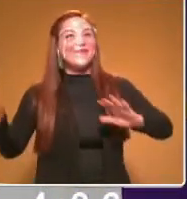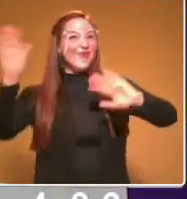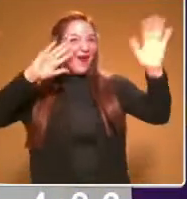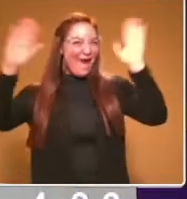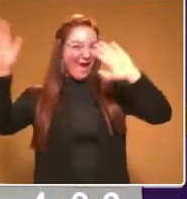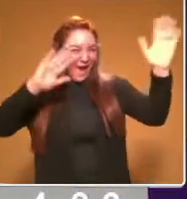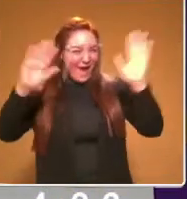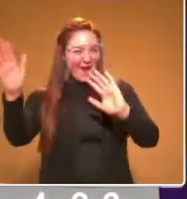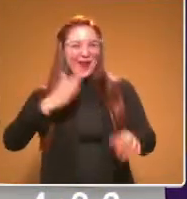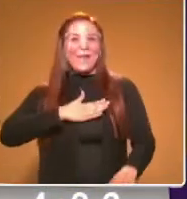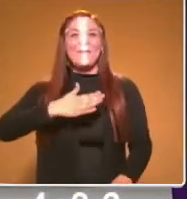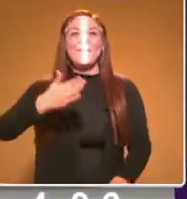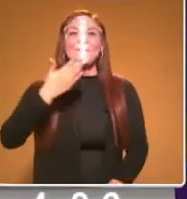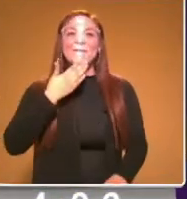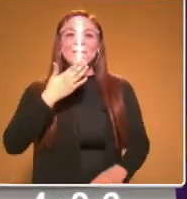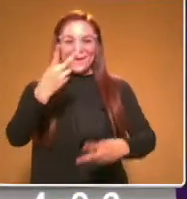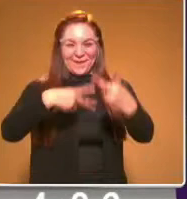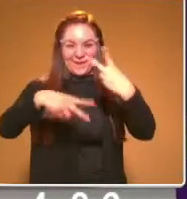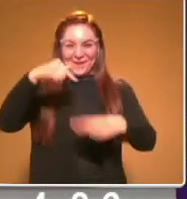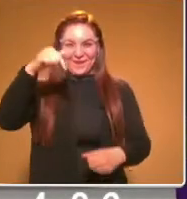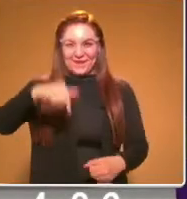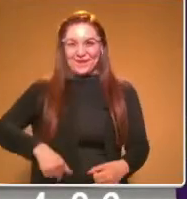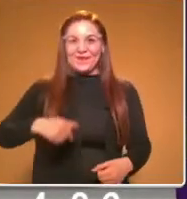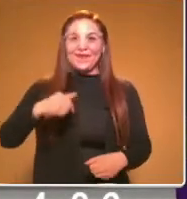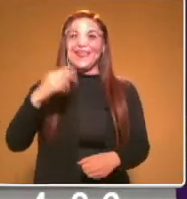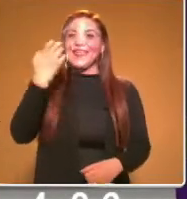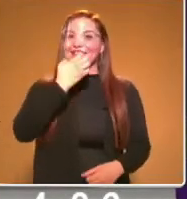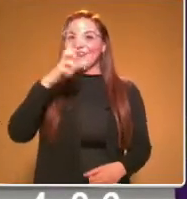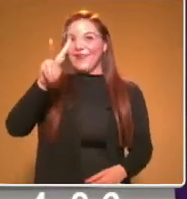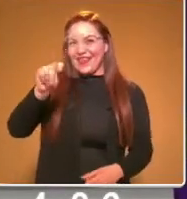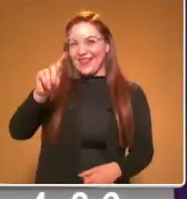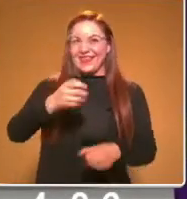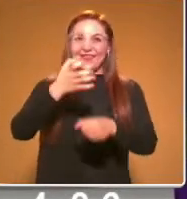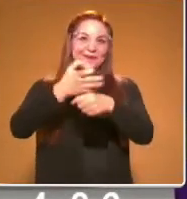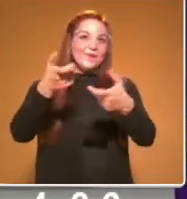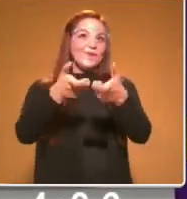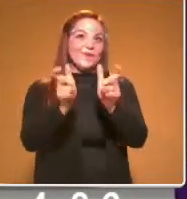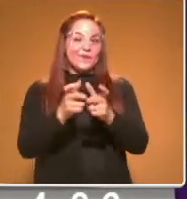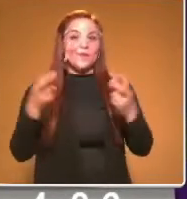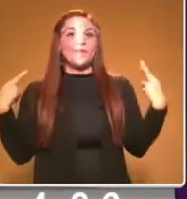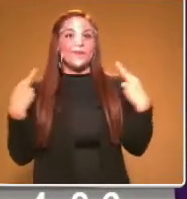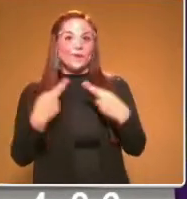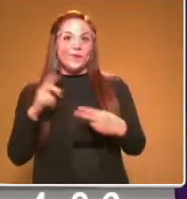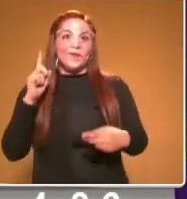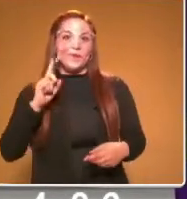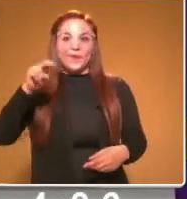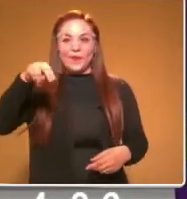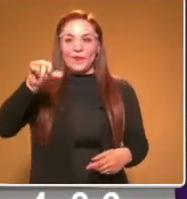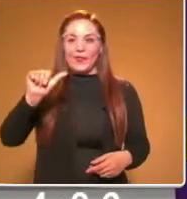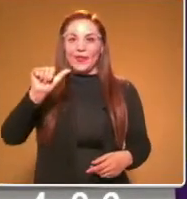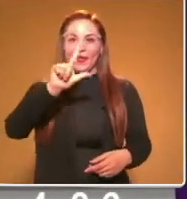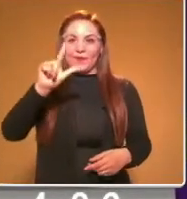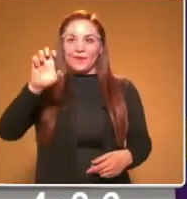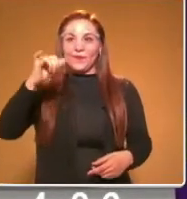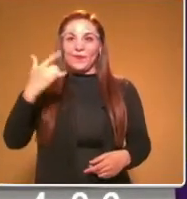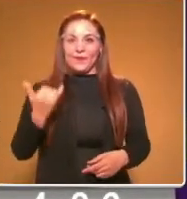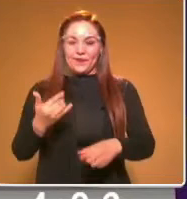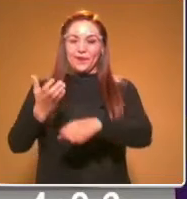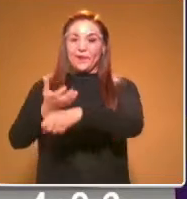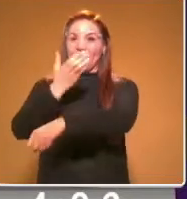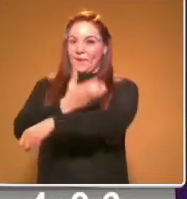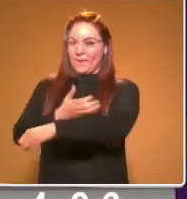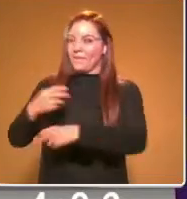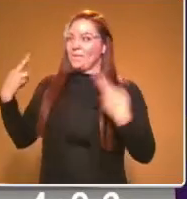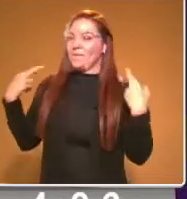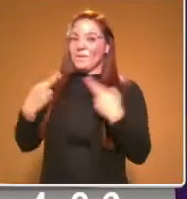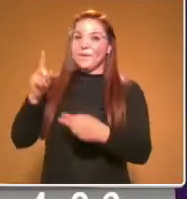Hola, bienvenidos a su programa de Escuela TV para quinto grado. Yo soy la maestra Nayeli, me acompaña como siempre la maestra Mónica, que igual es un